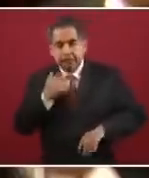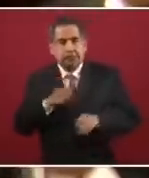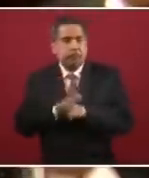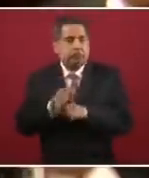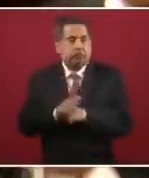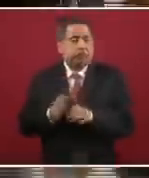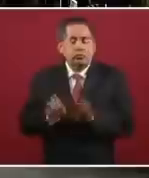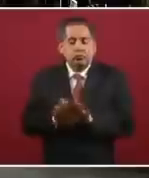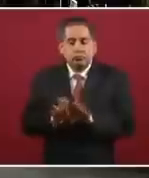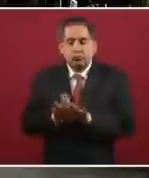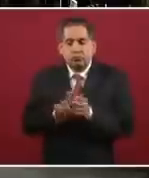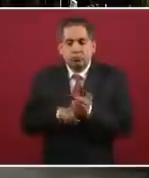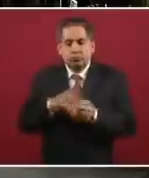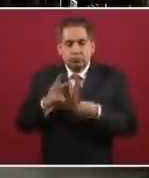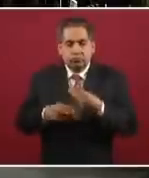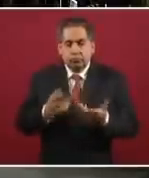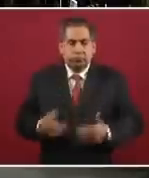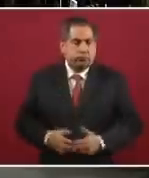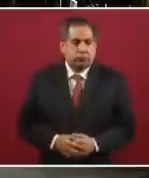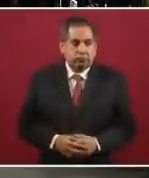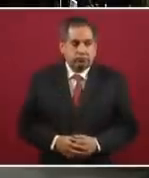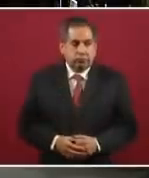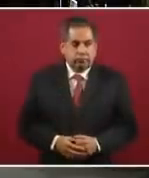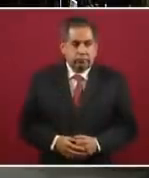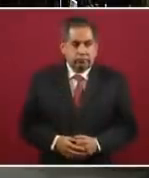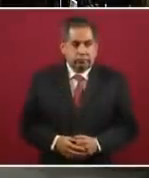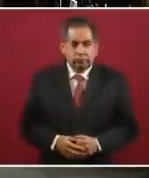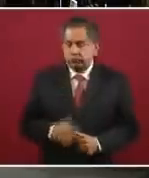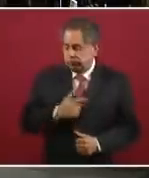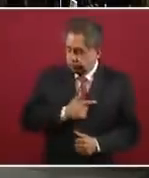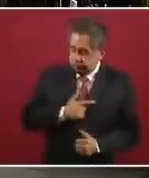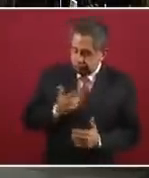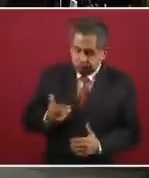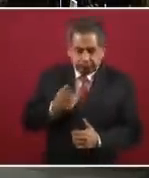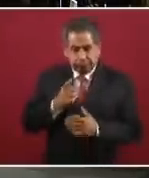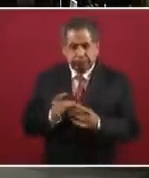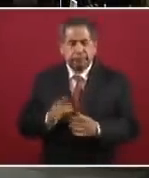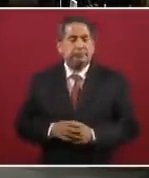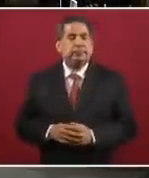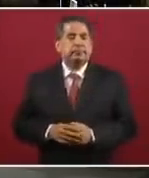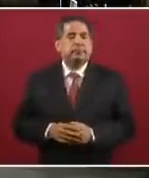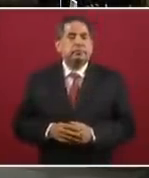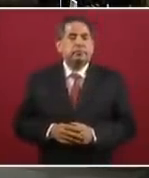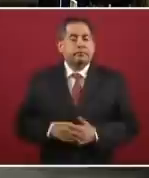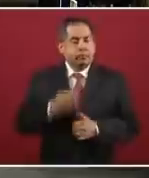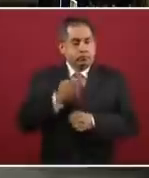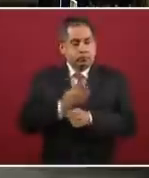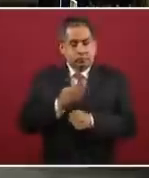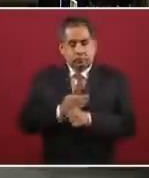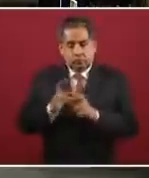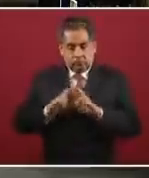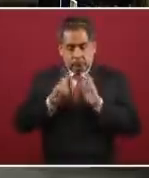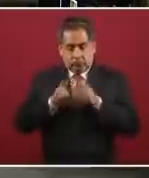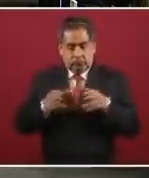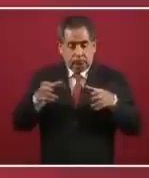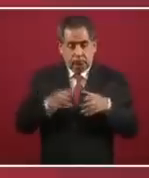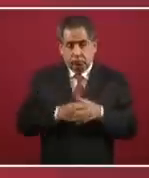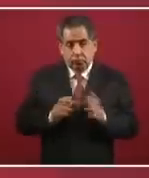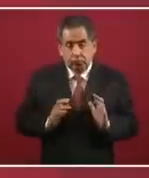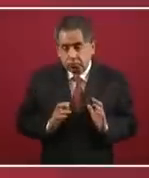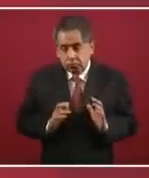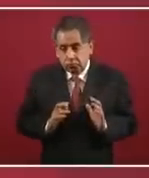México? Muchas gracias. Con mucho gusto. Yo diría que en esta ocasión tuvimos una reunión en donde no